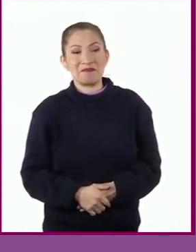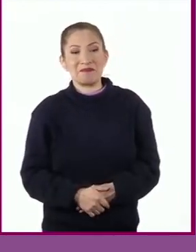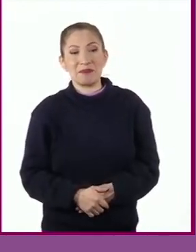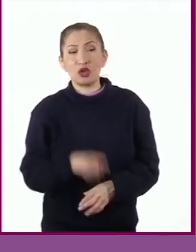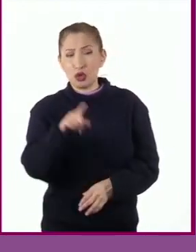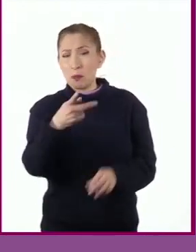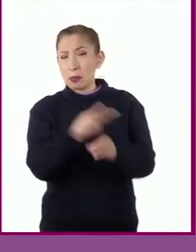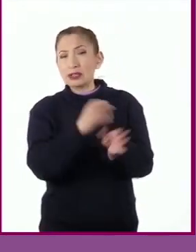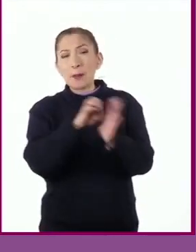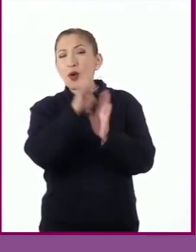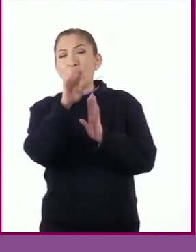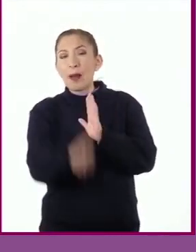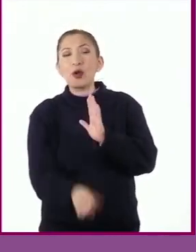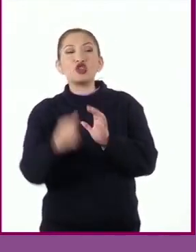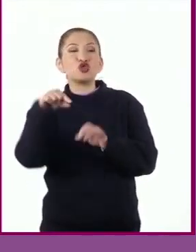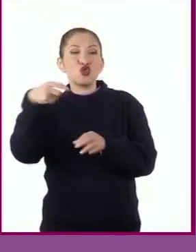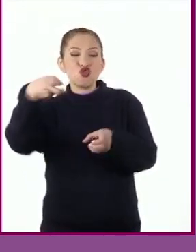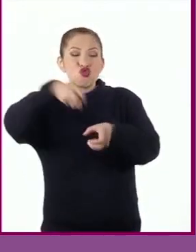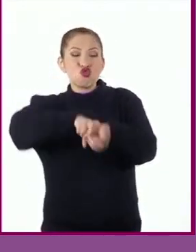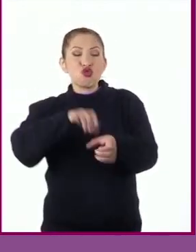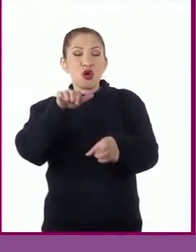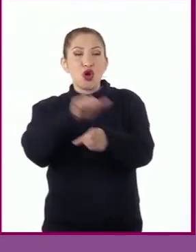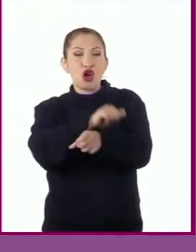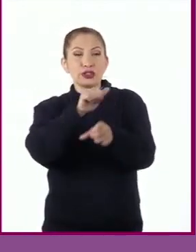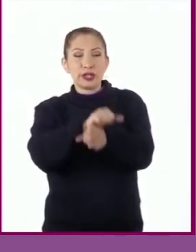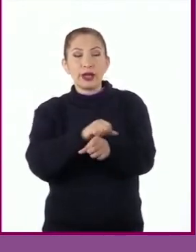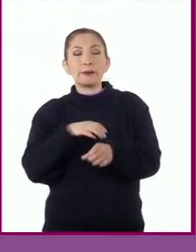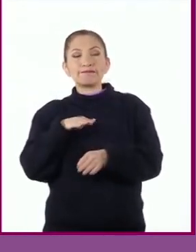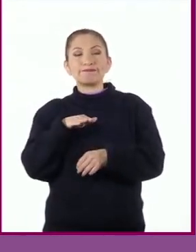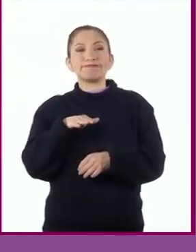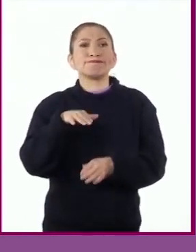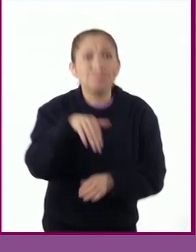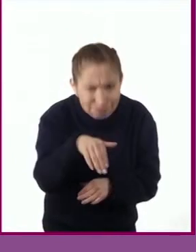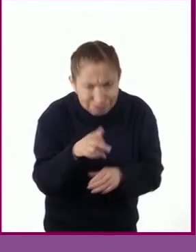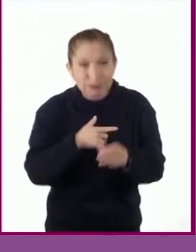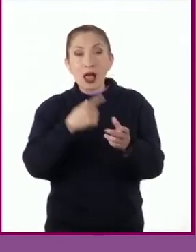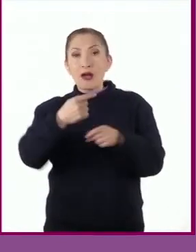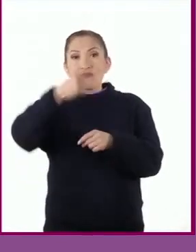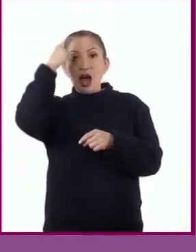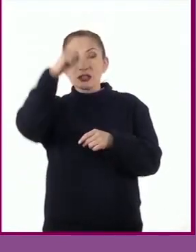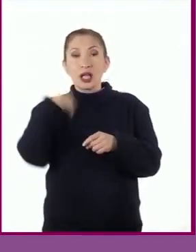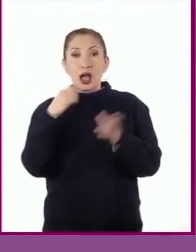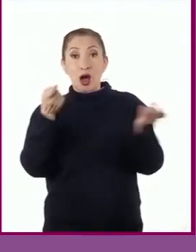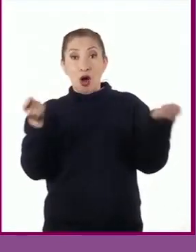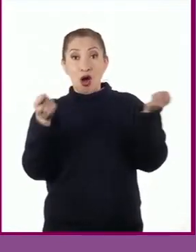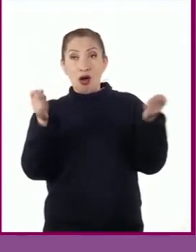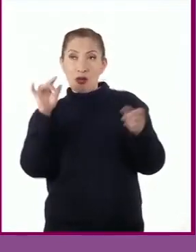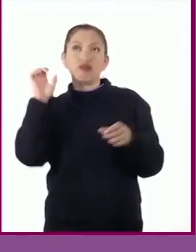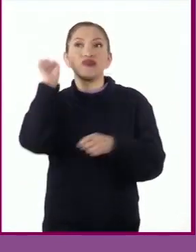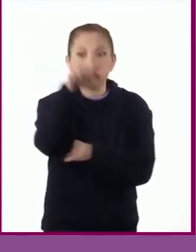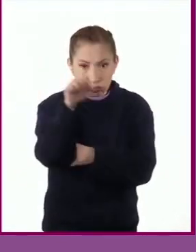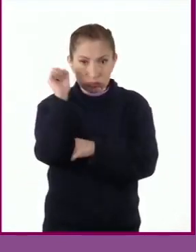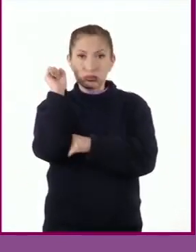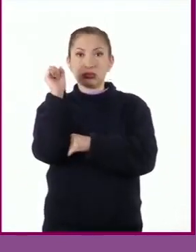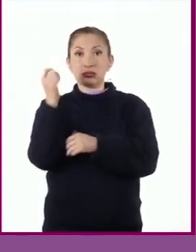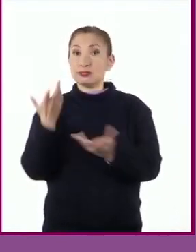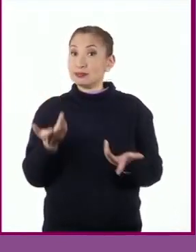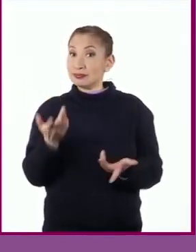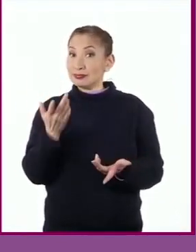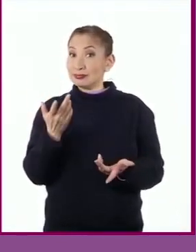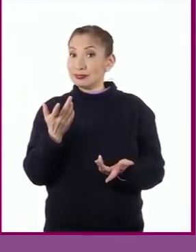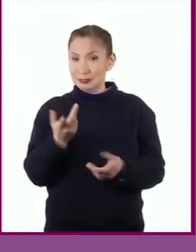¿Les ha pasado que cuando viajan en un vehículo y éste se detiene bruscamente, fácilmente pierden el equilibrio?